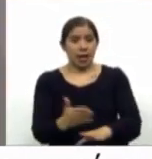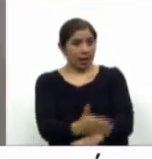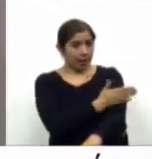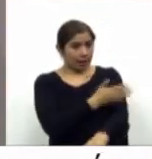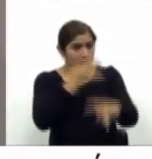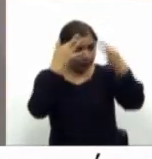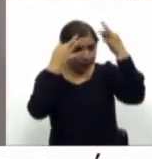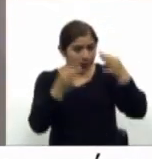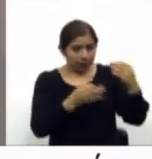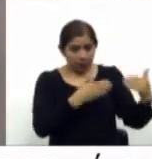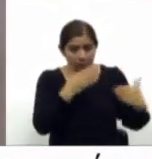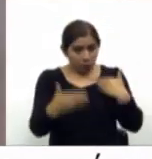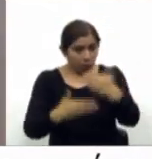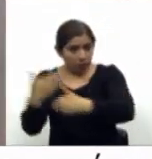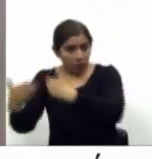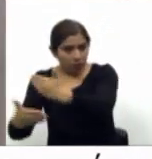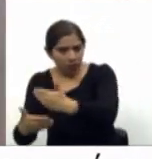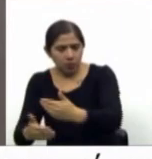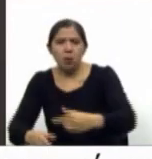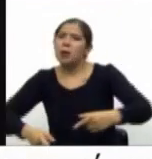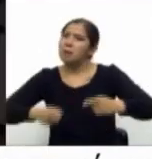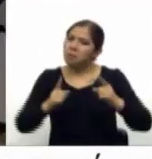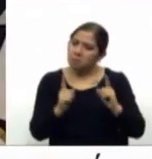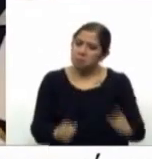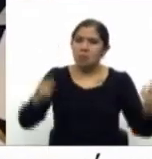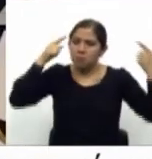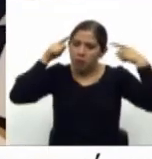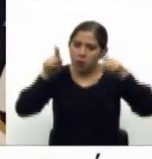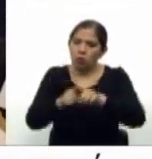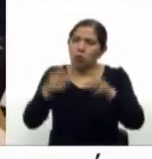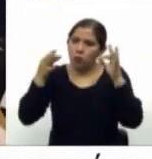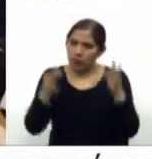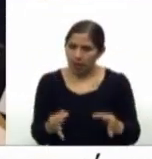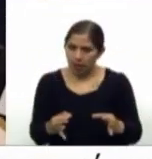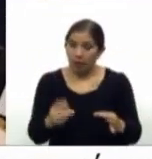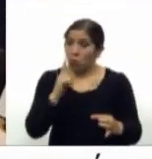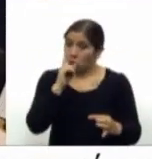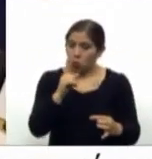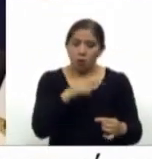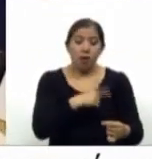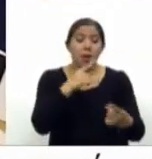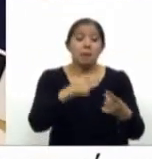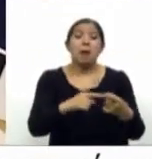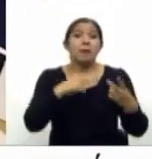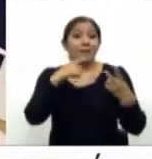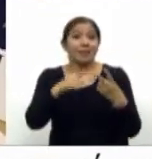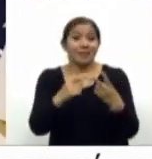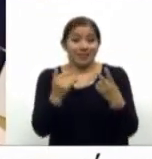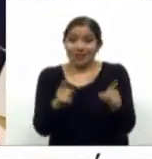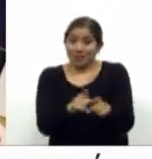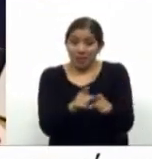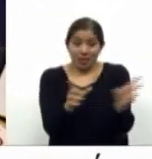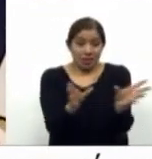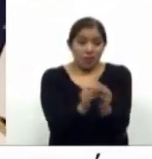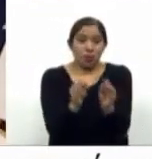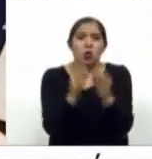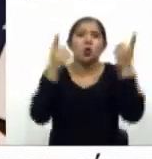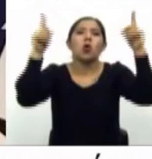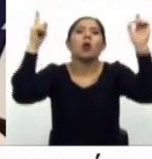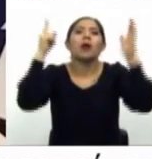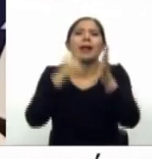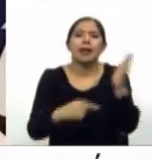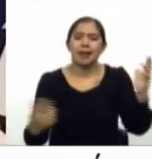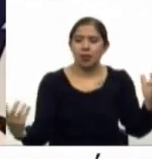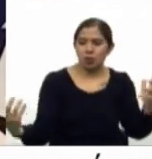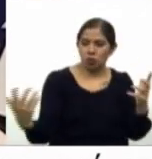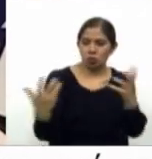de pacientes, para el tratamiento de radioterapia, sino también se ha logrado en esta reunión realizar la coordinación directa